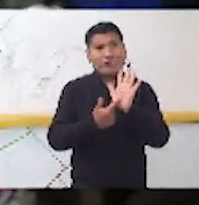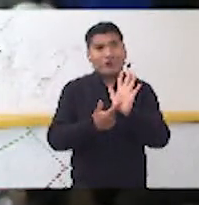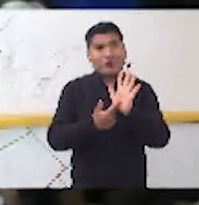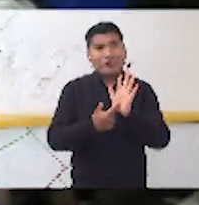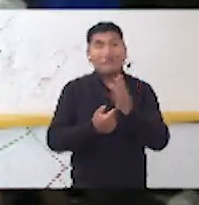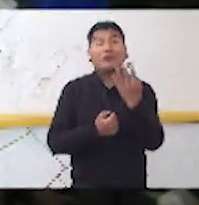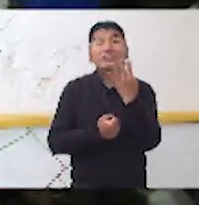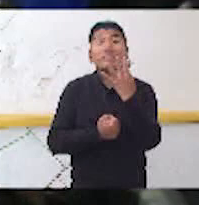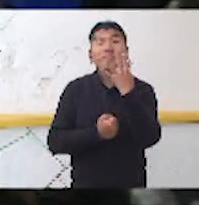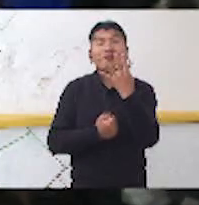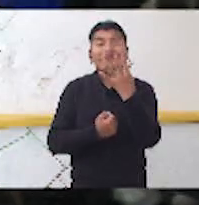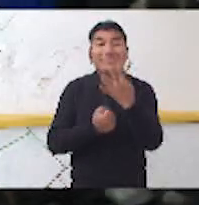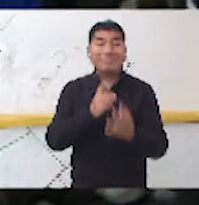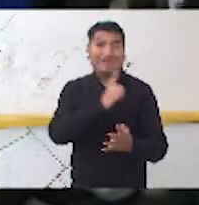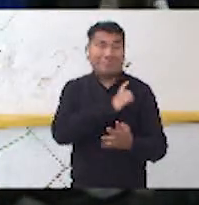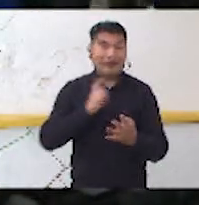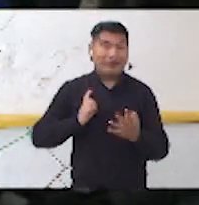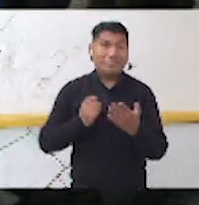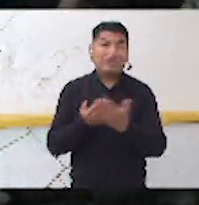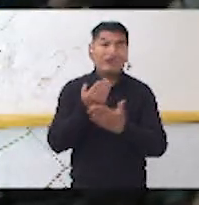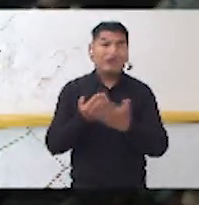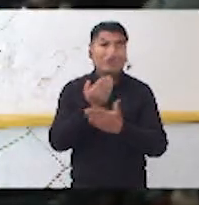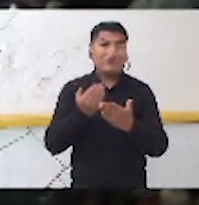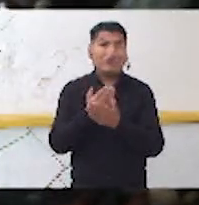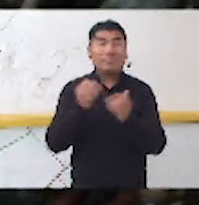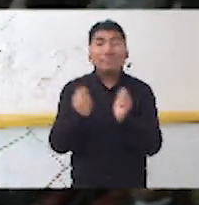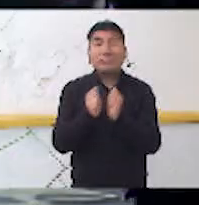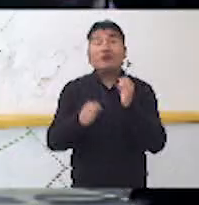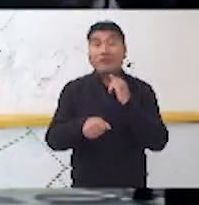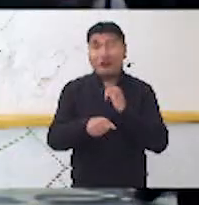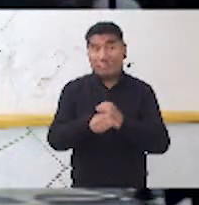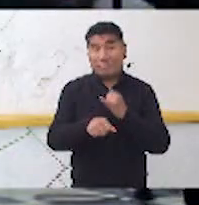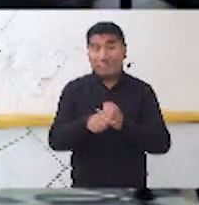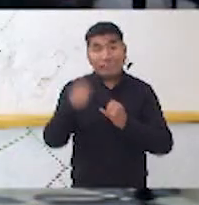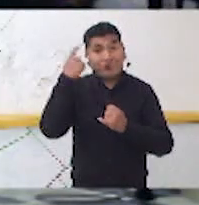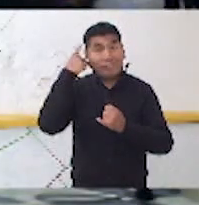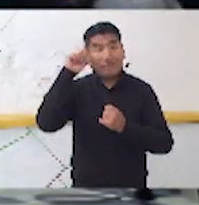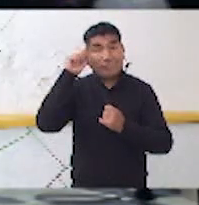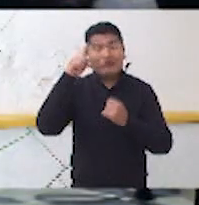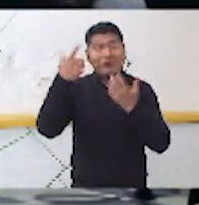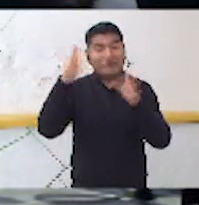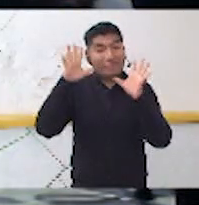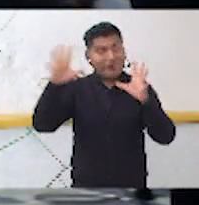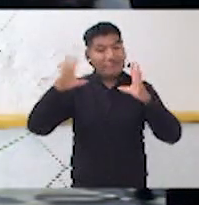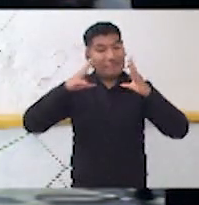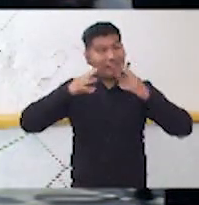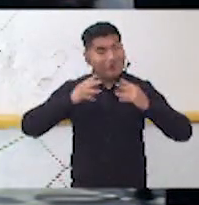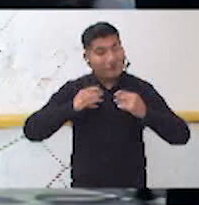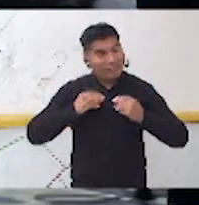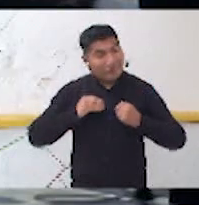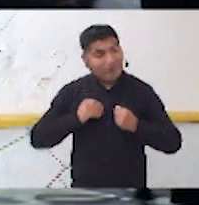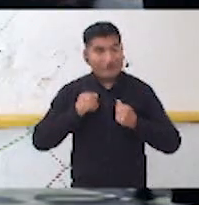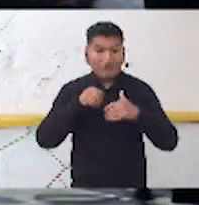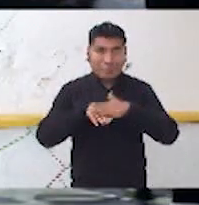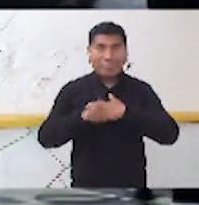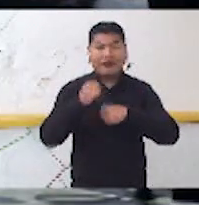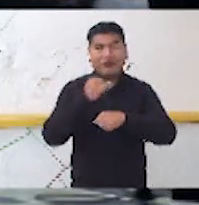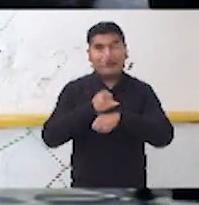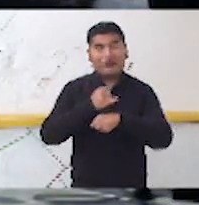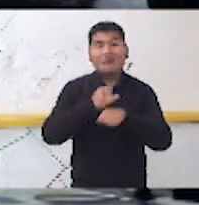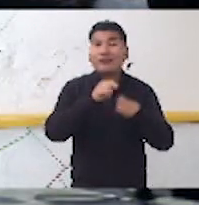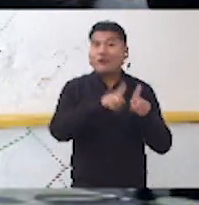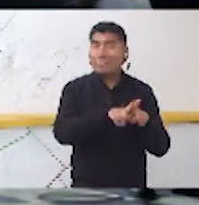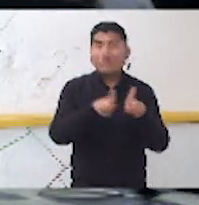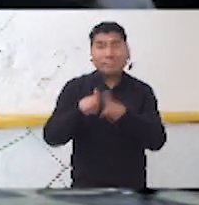los 4 diáconos frente a la Iglesia, para que sean acogidos en el seno de la Iglesia y fueran